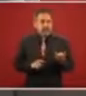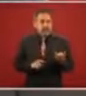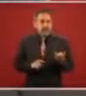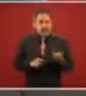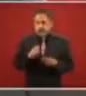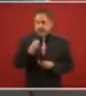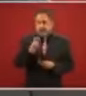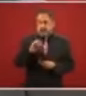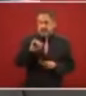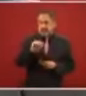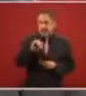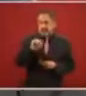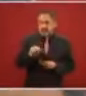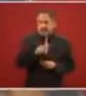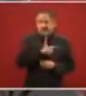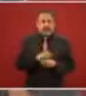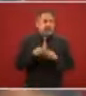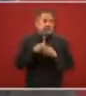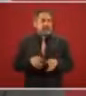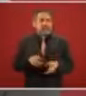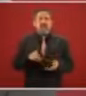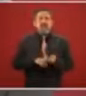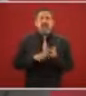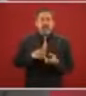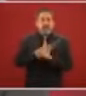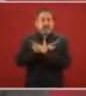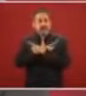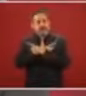es crisis de pérdida de valores.